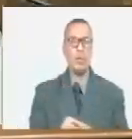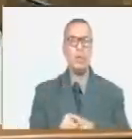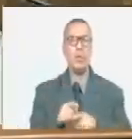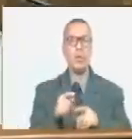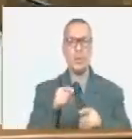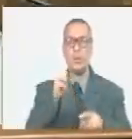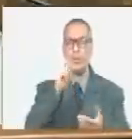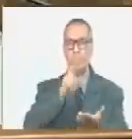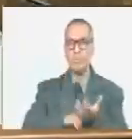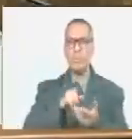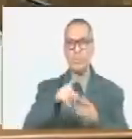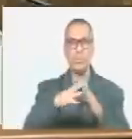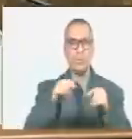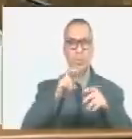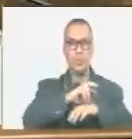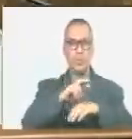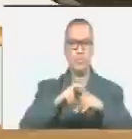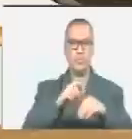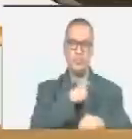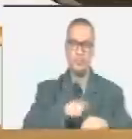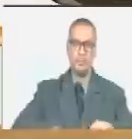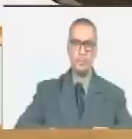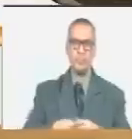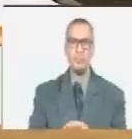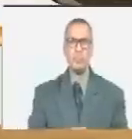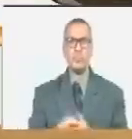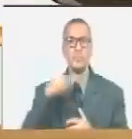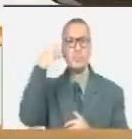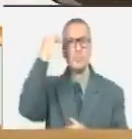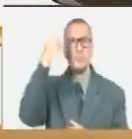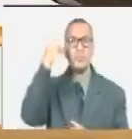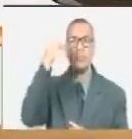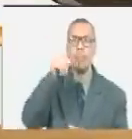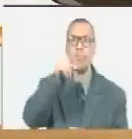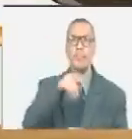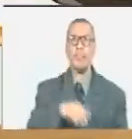o económica válida. Esto, señor presidente. En consideración.